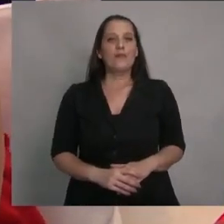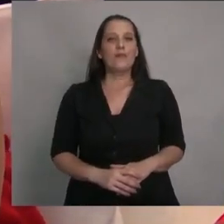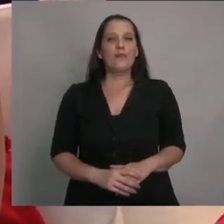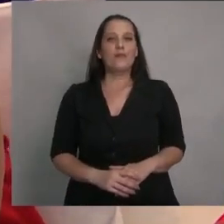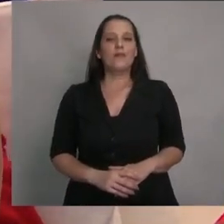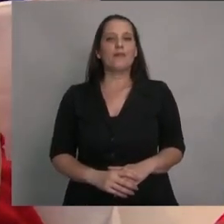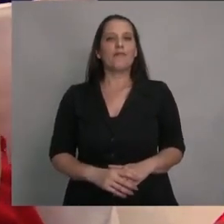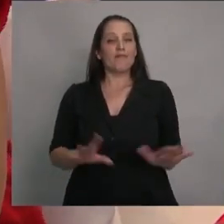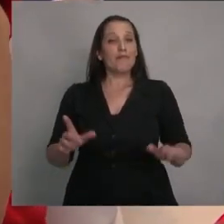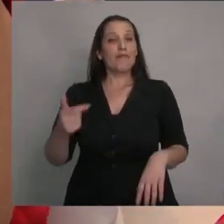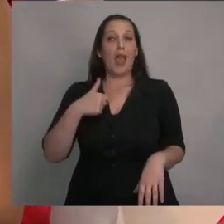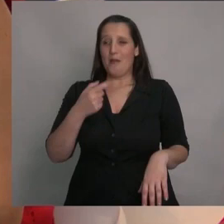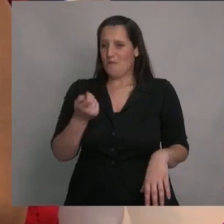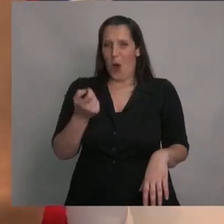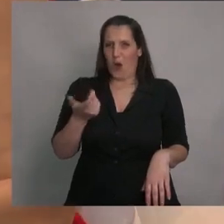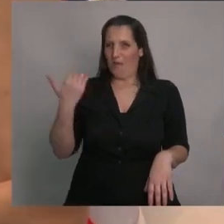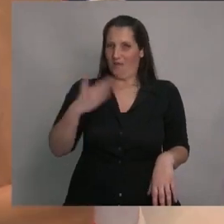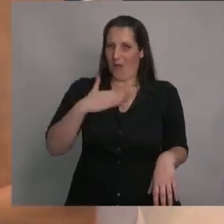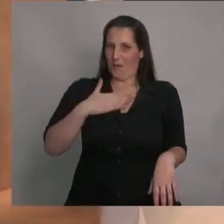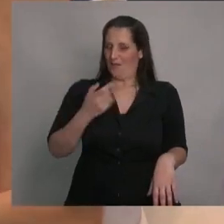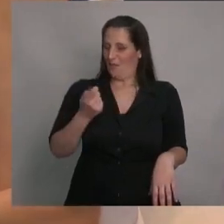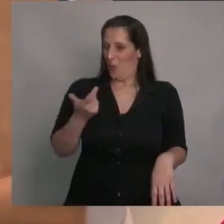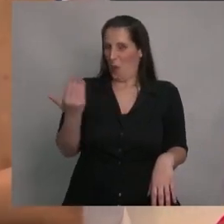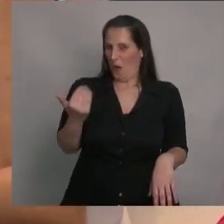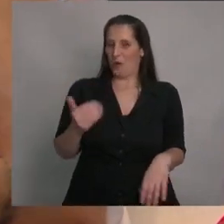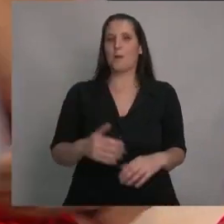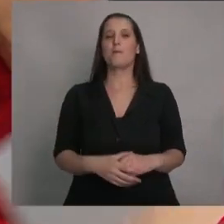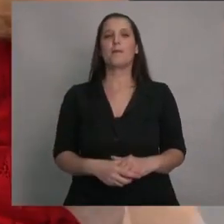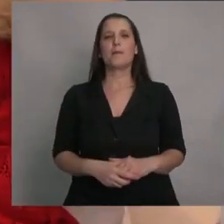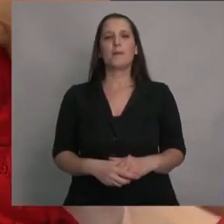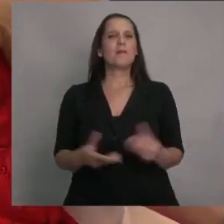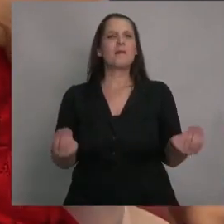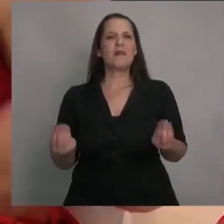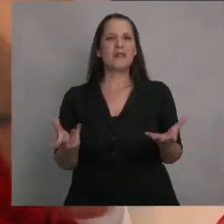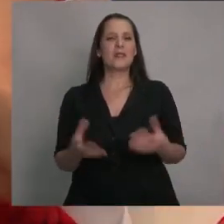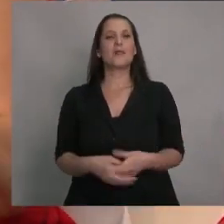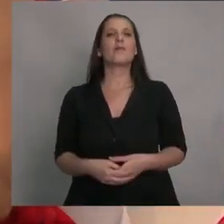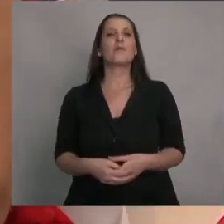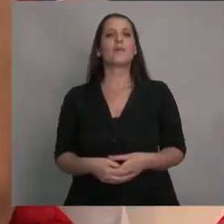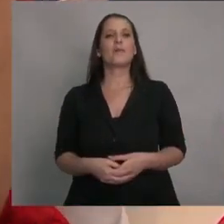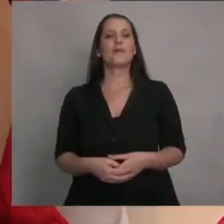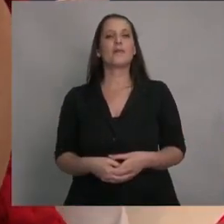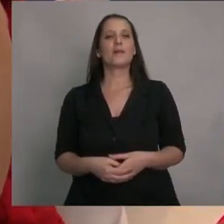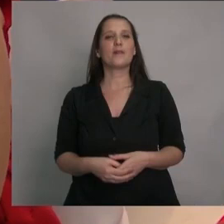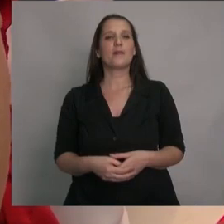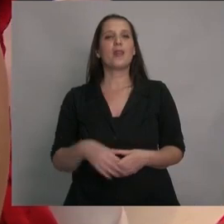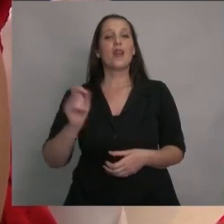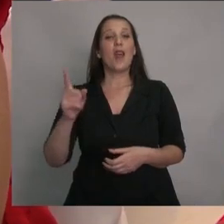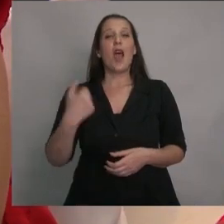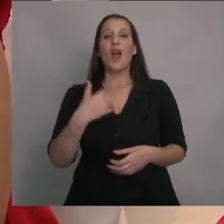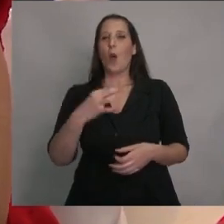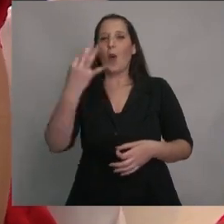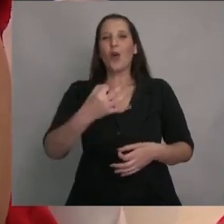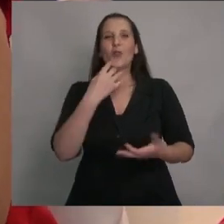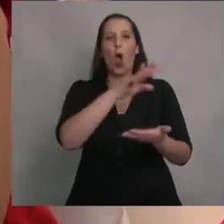que habla de algo que me pasó muy recientemente, y que es que en el proceso de traducir un texto